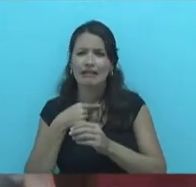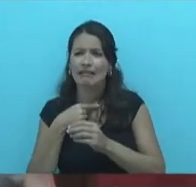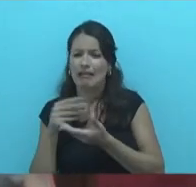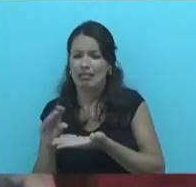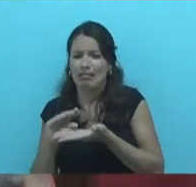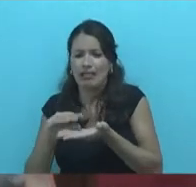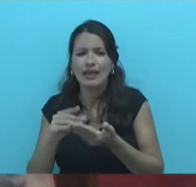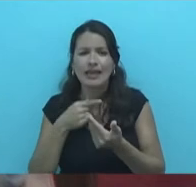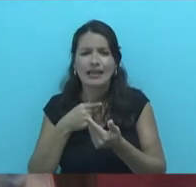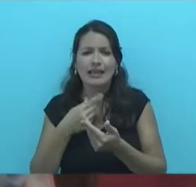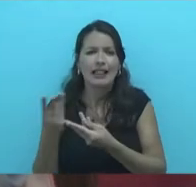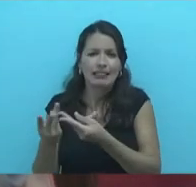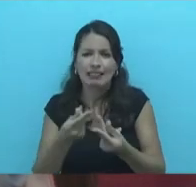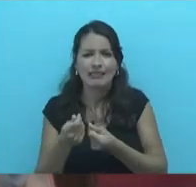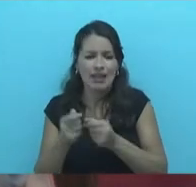por intereses económicos.